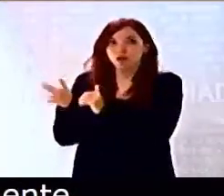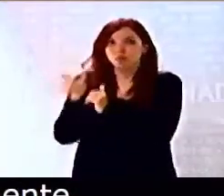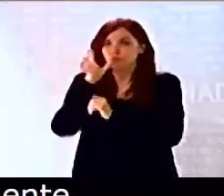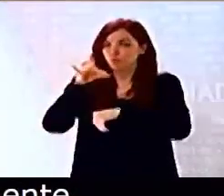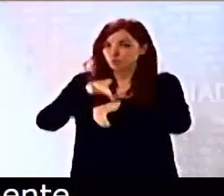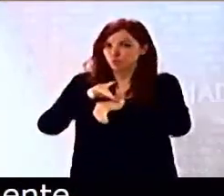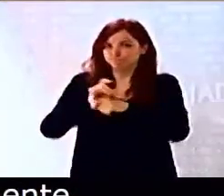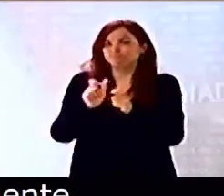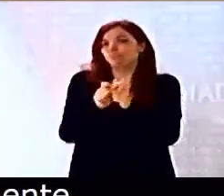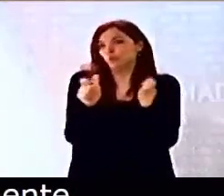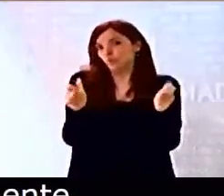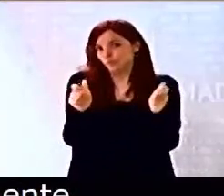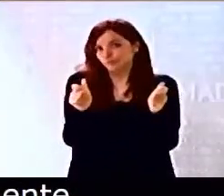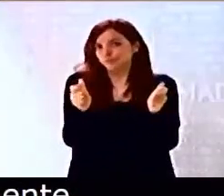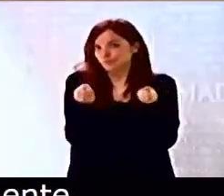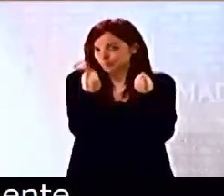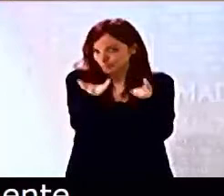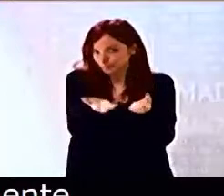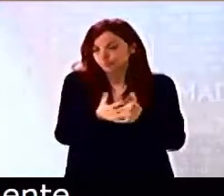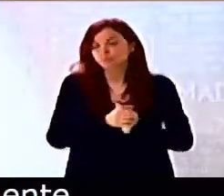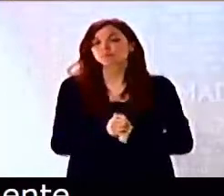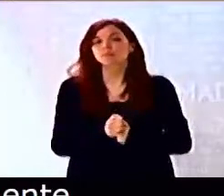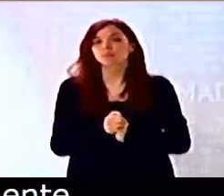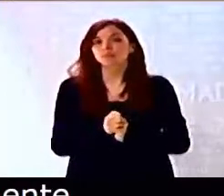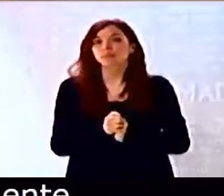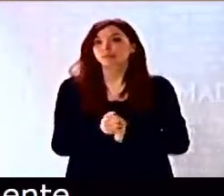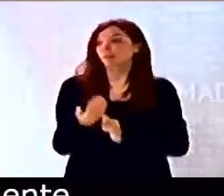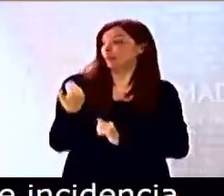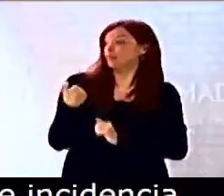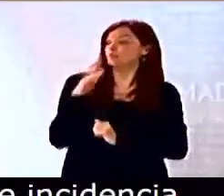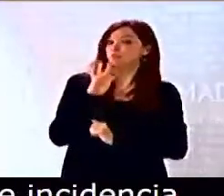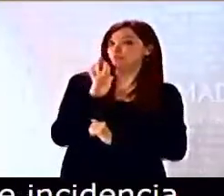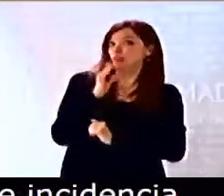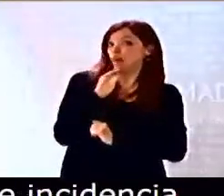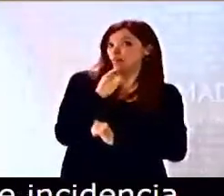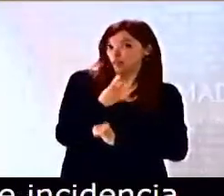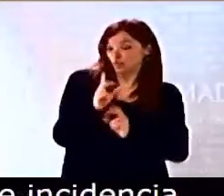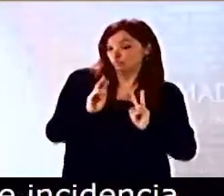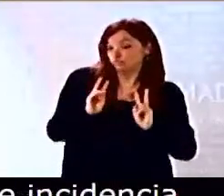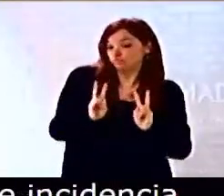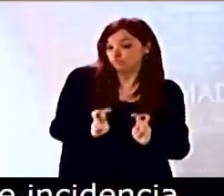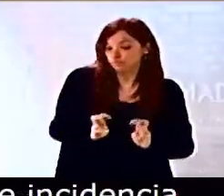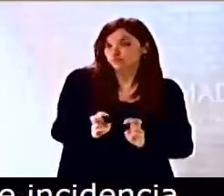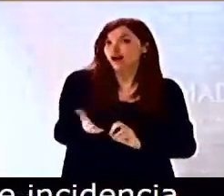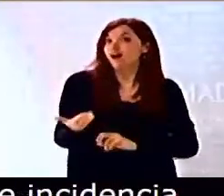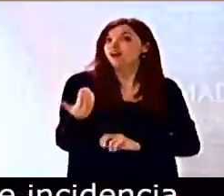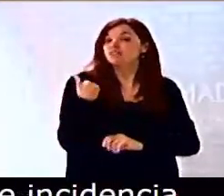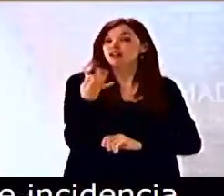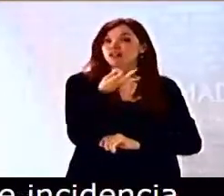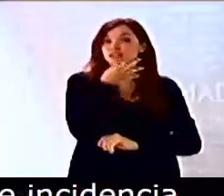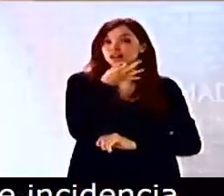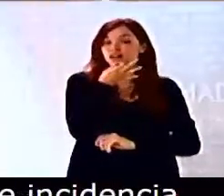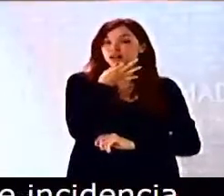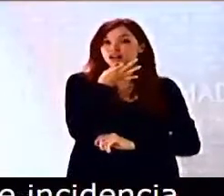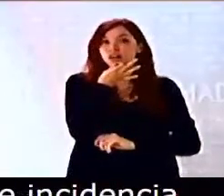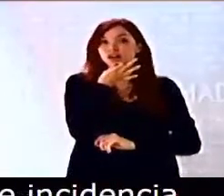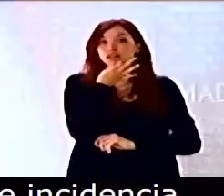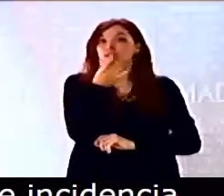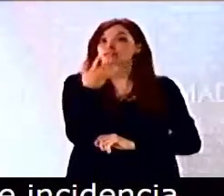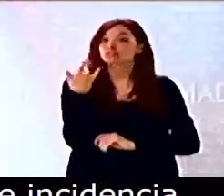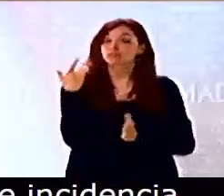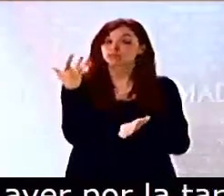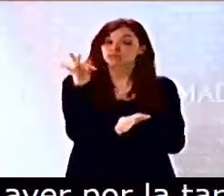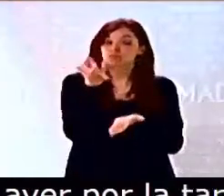elevadas. Les he dicho que al inicio de mi intervención que ayer por la tarde, después de haber